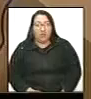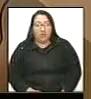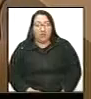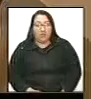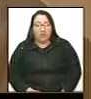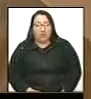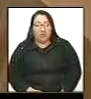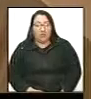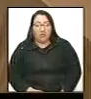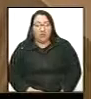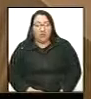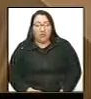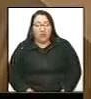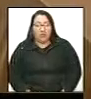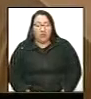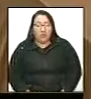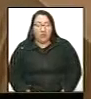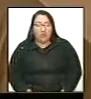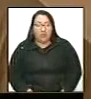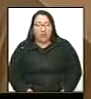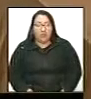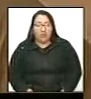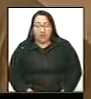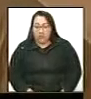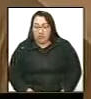favor, nominal.